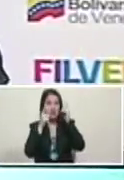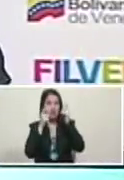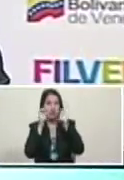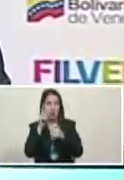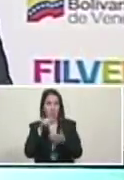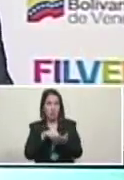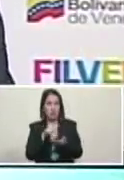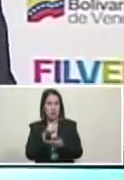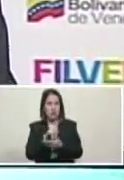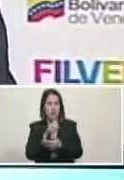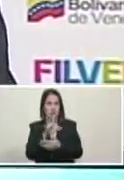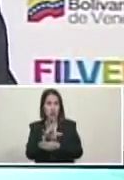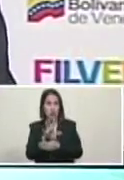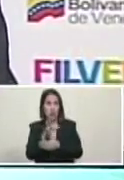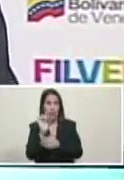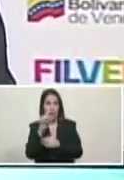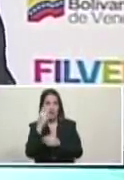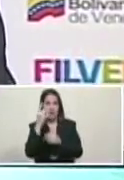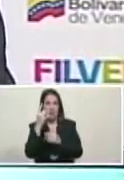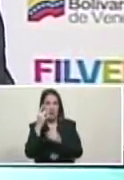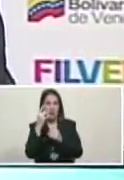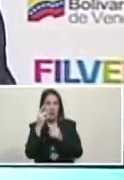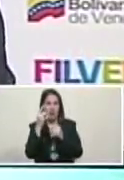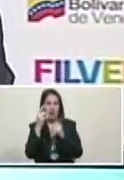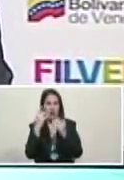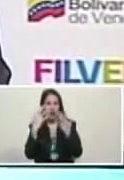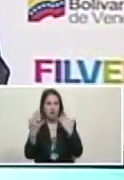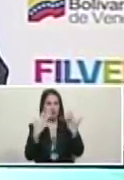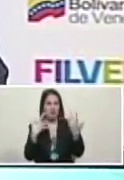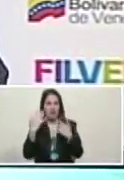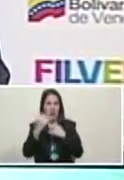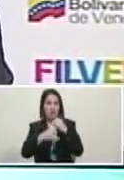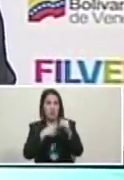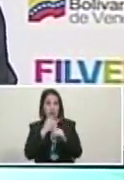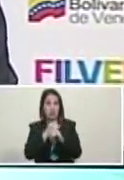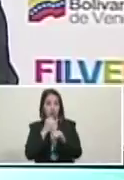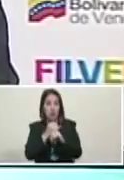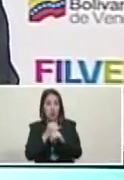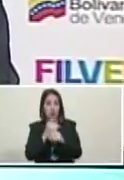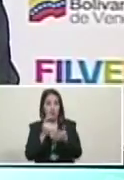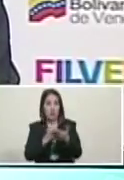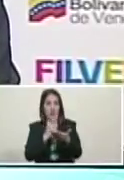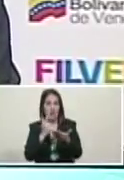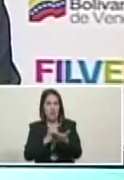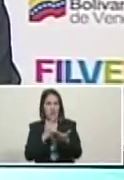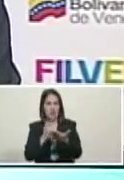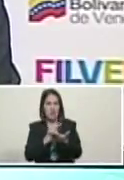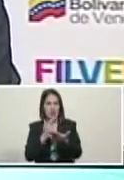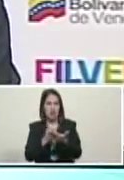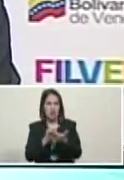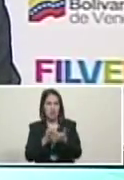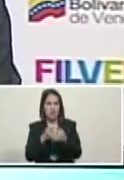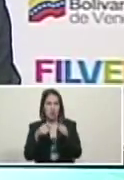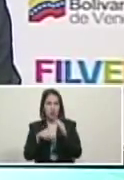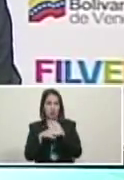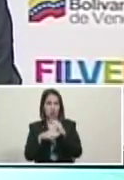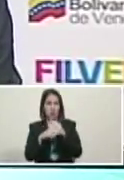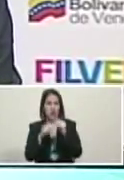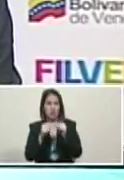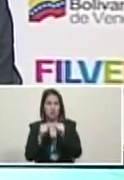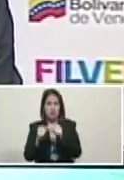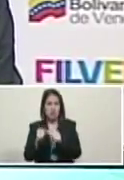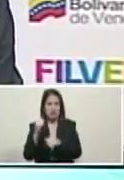2005 estaba instalando la primera Feria Internacional del Libro, el desarrollo de las redes sociales todavía estaba en pañales en